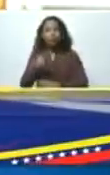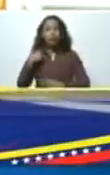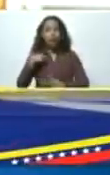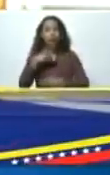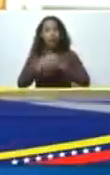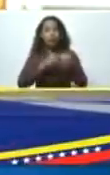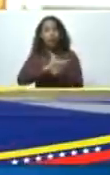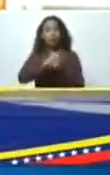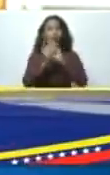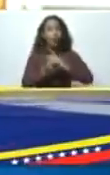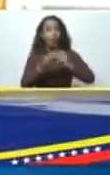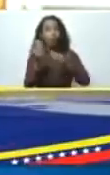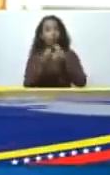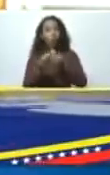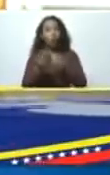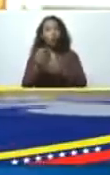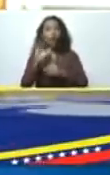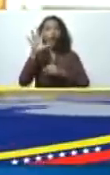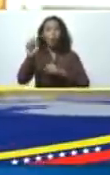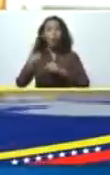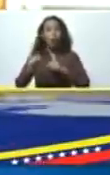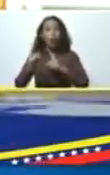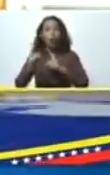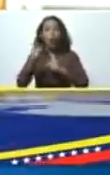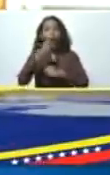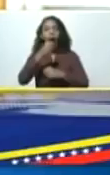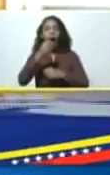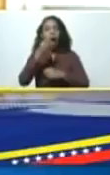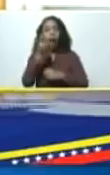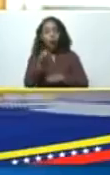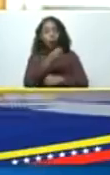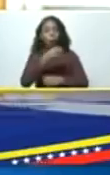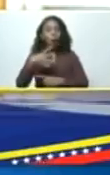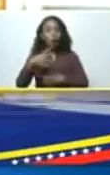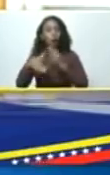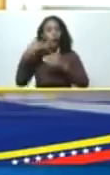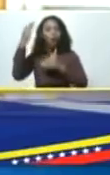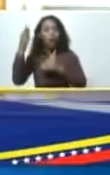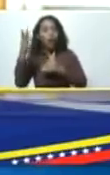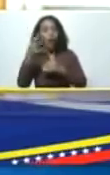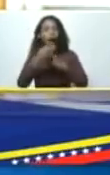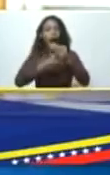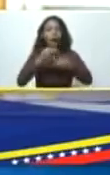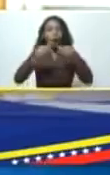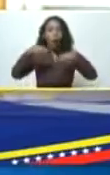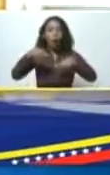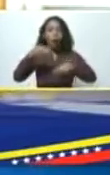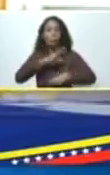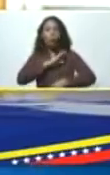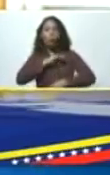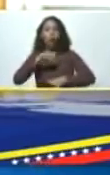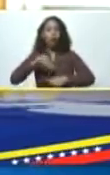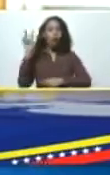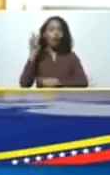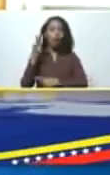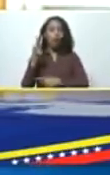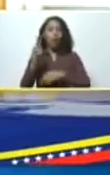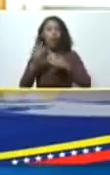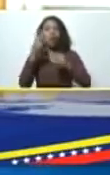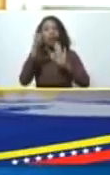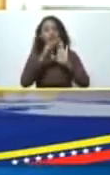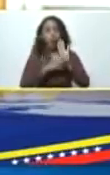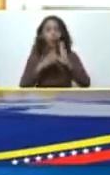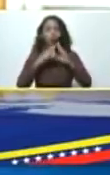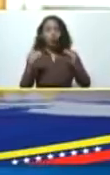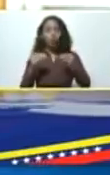sustitución gradual de la importación de arroz blanco a través de las políticas arancelarias, pararancelarias, normativas,